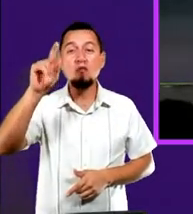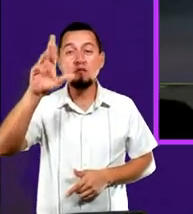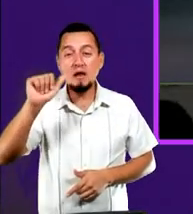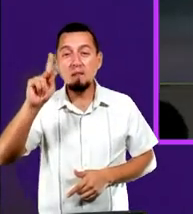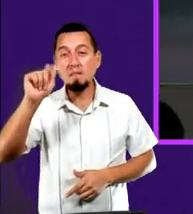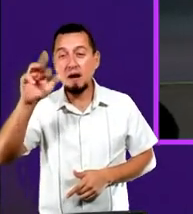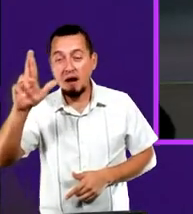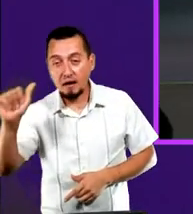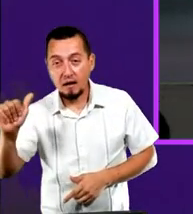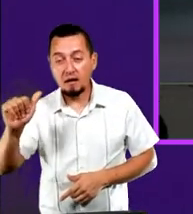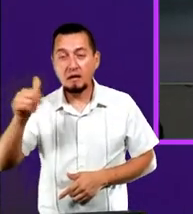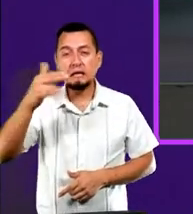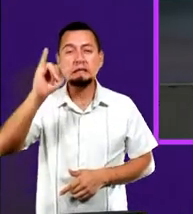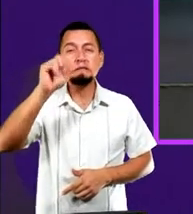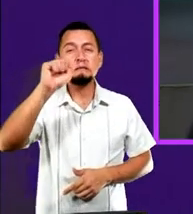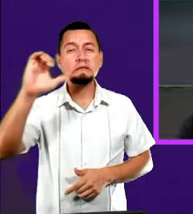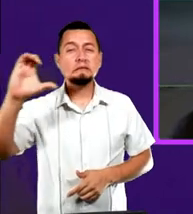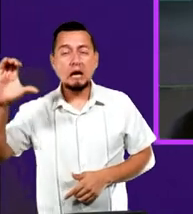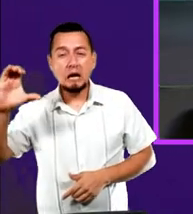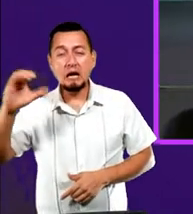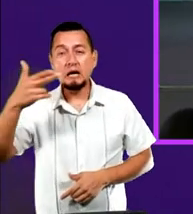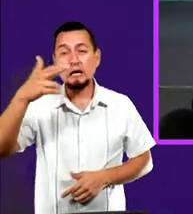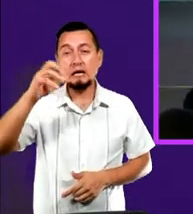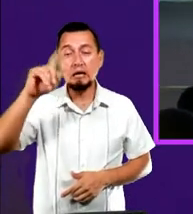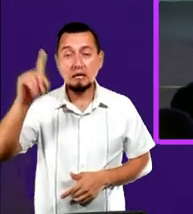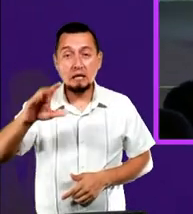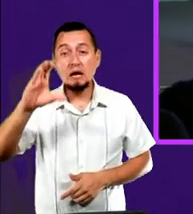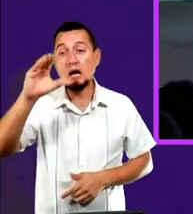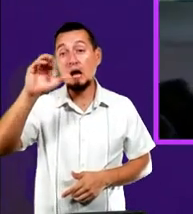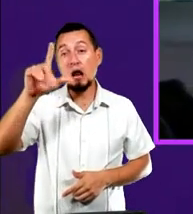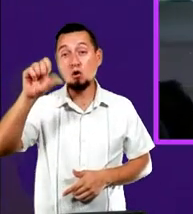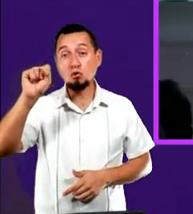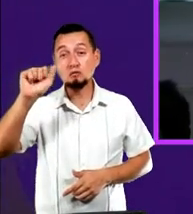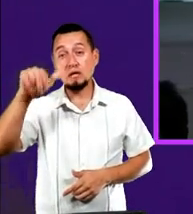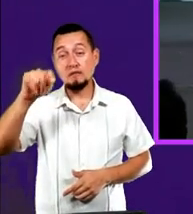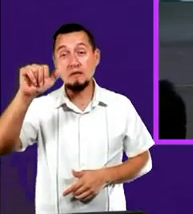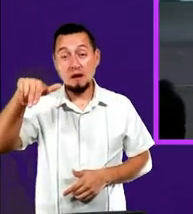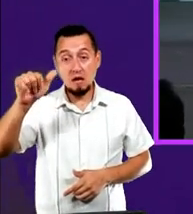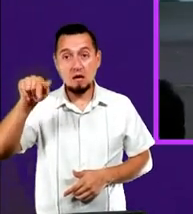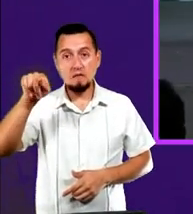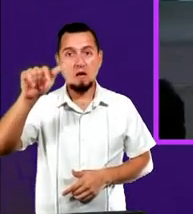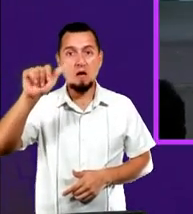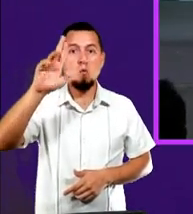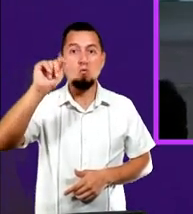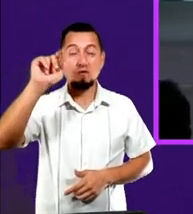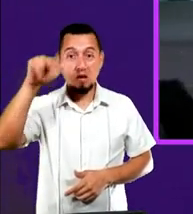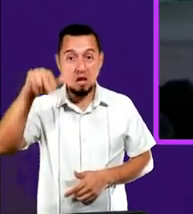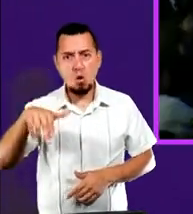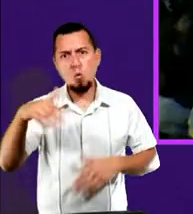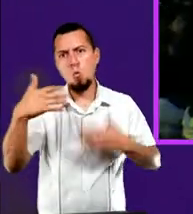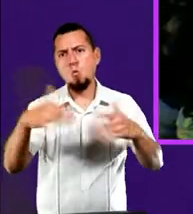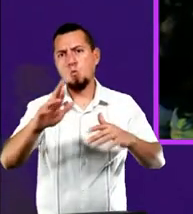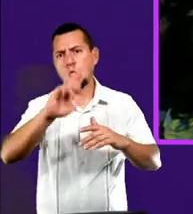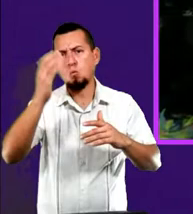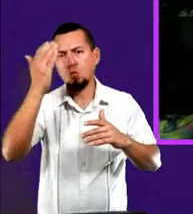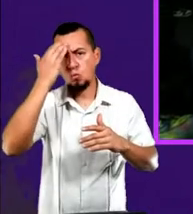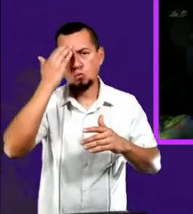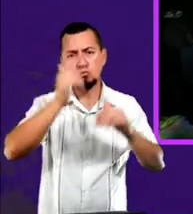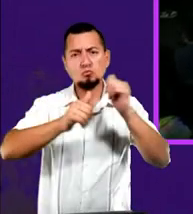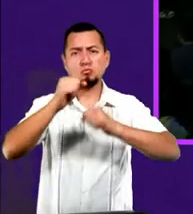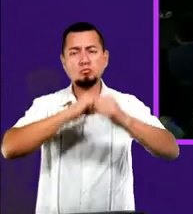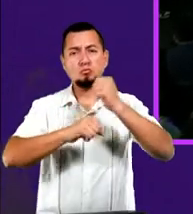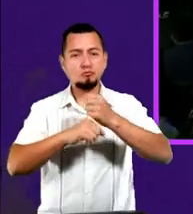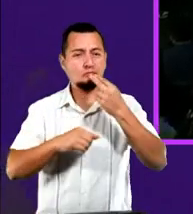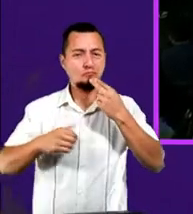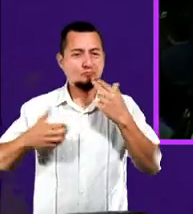Carlos Santana, de Autlán, para las generaciones de más edad, de la guitarra o de rock en